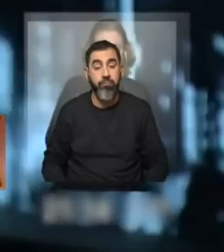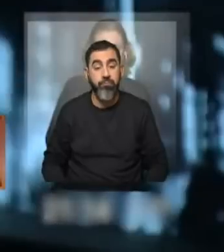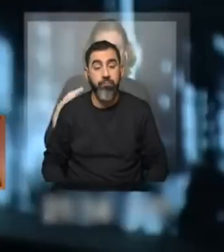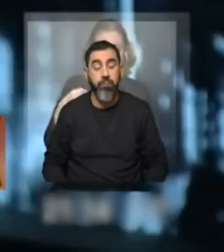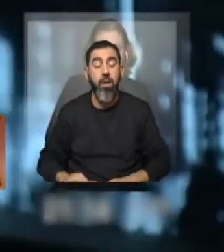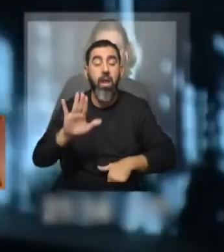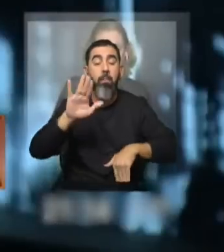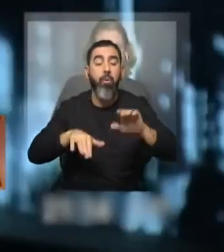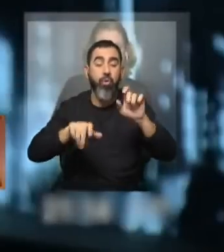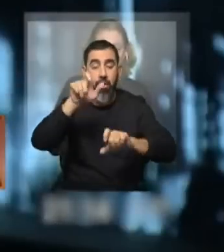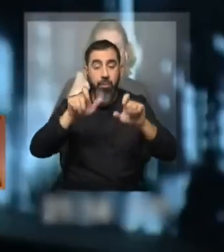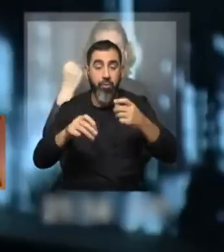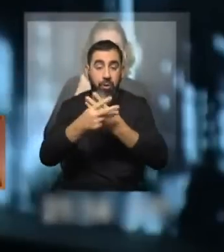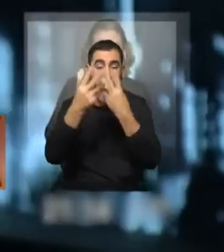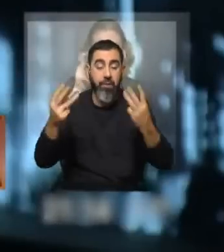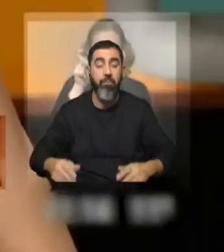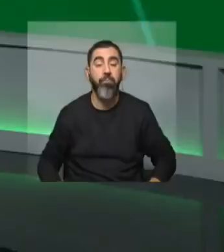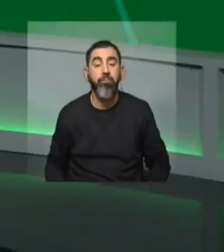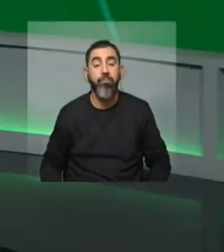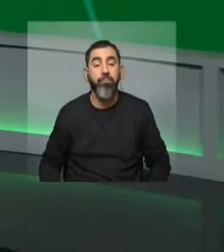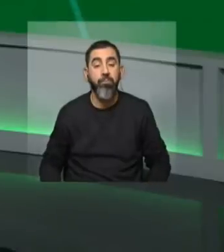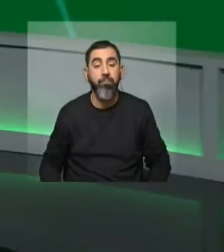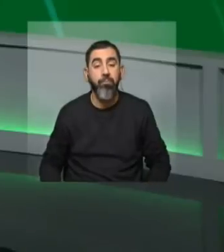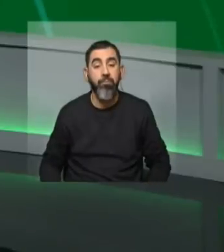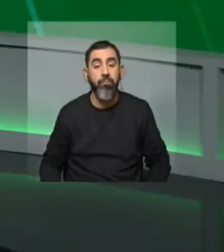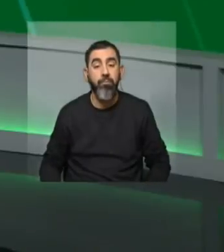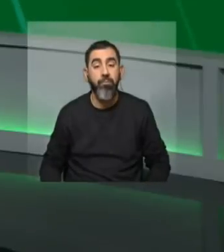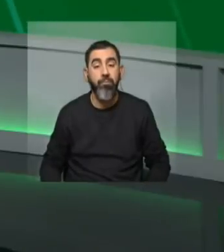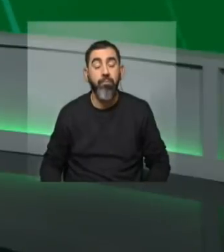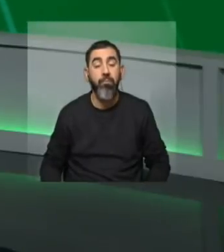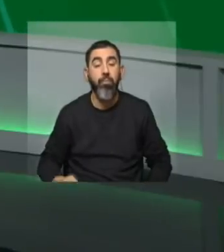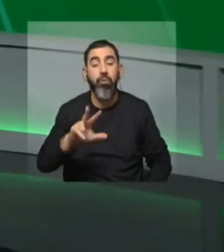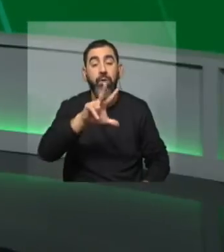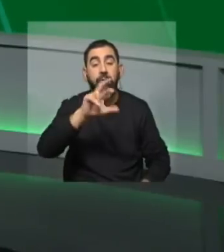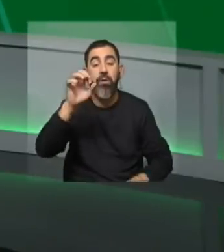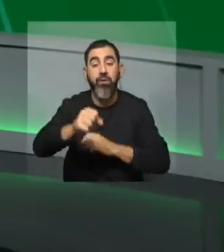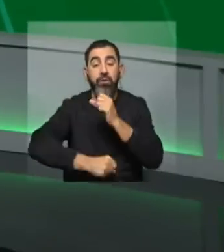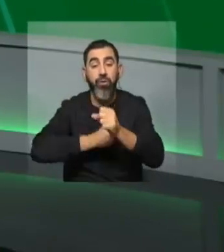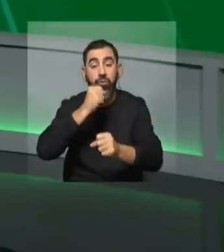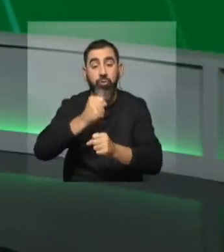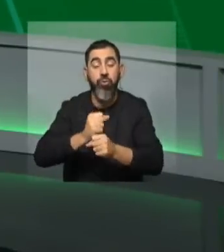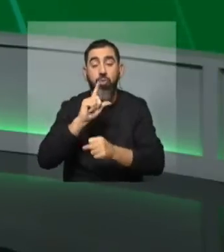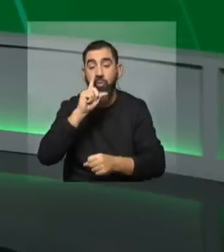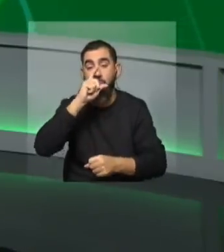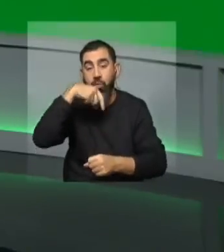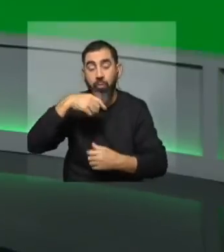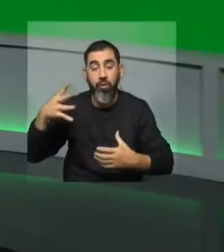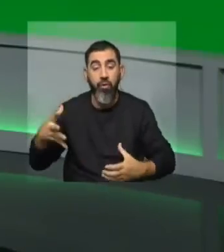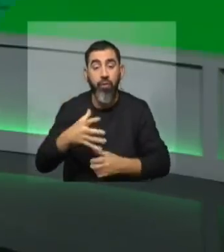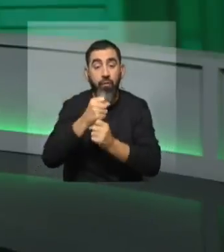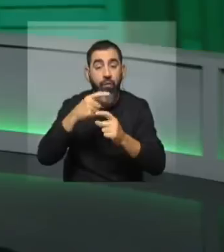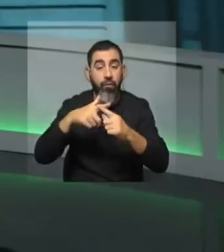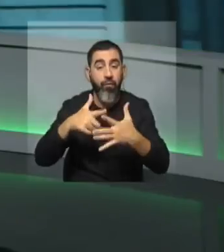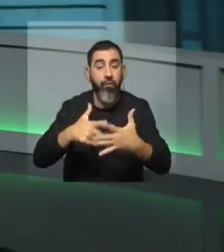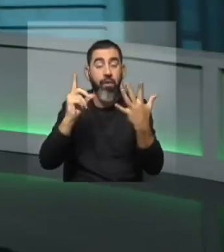conjunto de la gente, de la ciudadanía. En el marco de los 300 años de Montevideo, de los festejos,